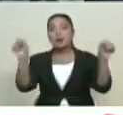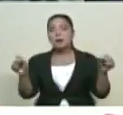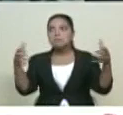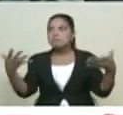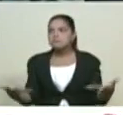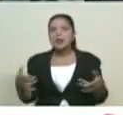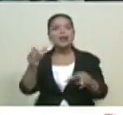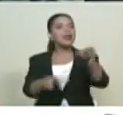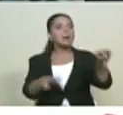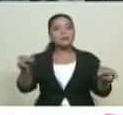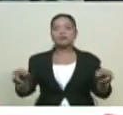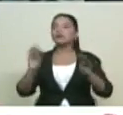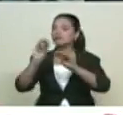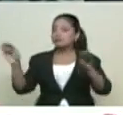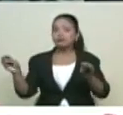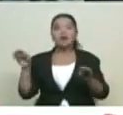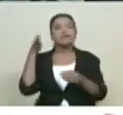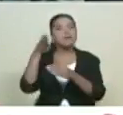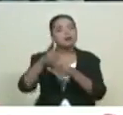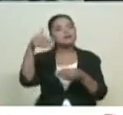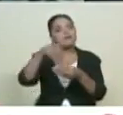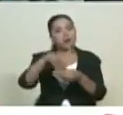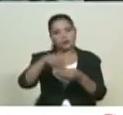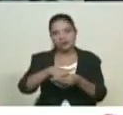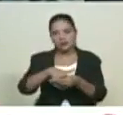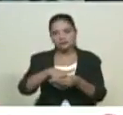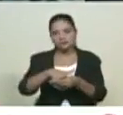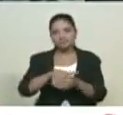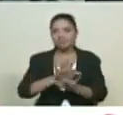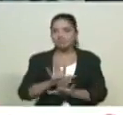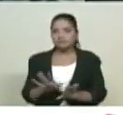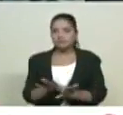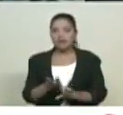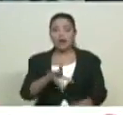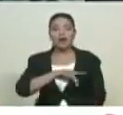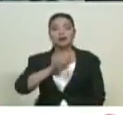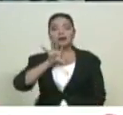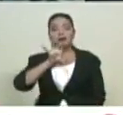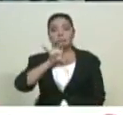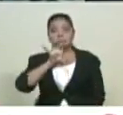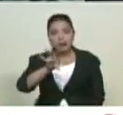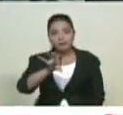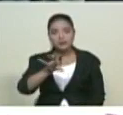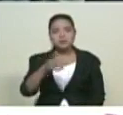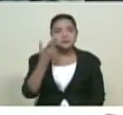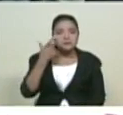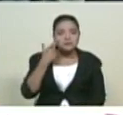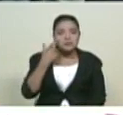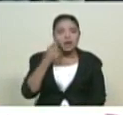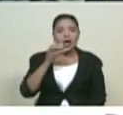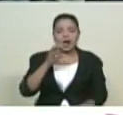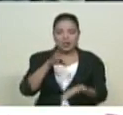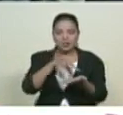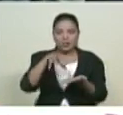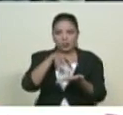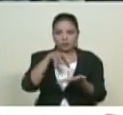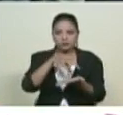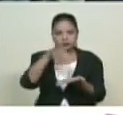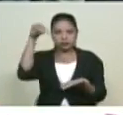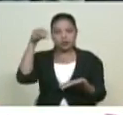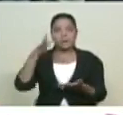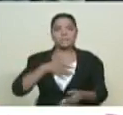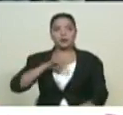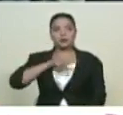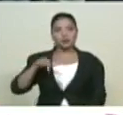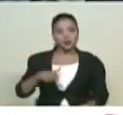que la gente vaya a votar, que se lleve su carnet de la patria para que le lean el QR, porque esa es la medida que tenemos